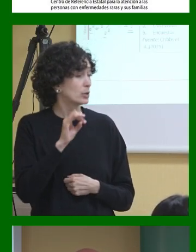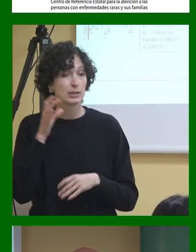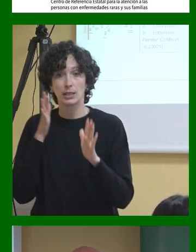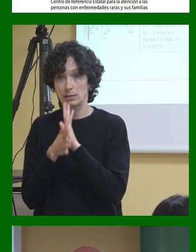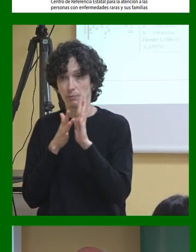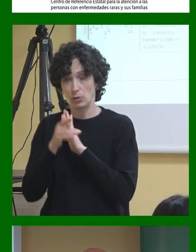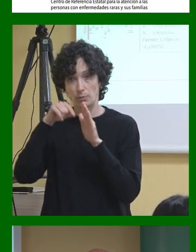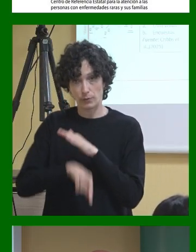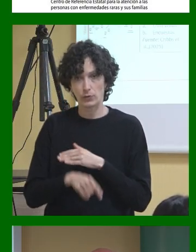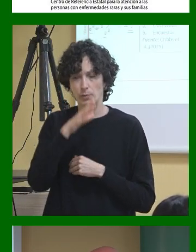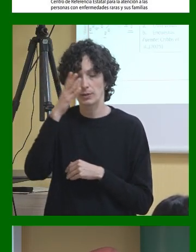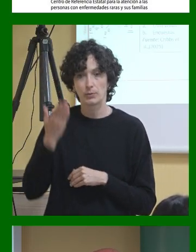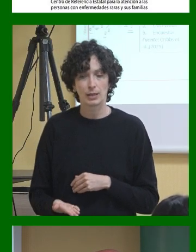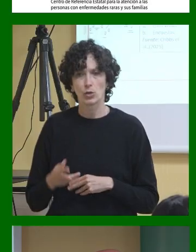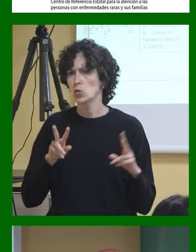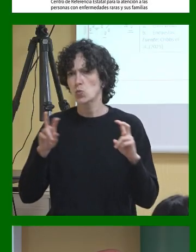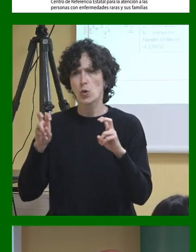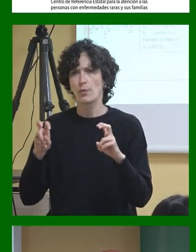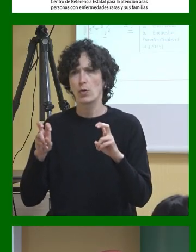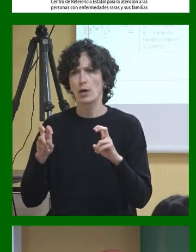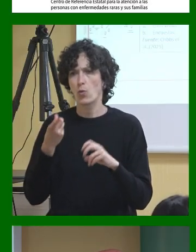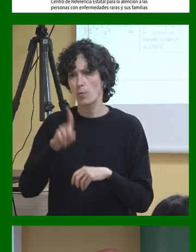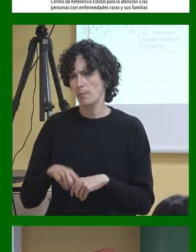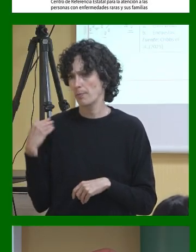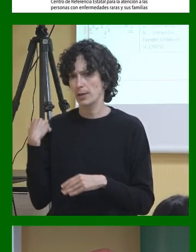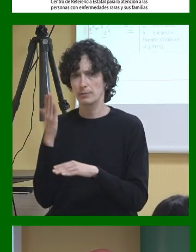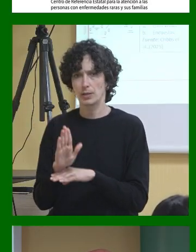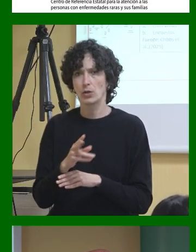fundamental. Y esta es muy novedosa y se ha presentado hace un mes.